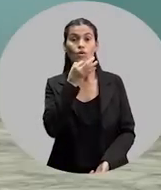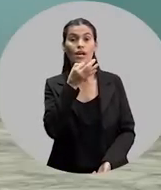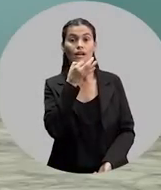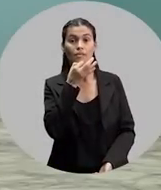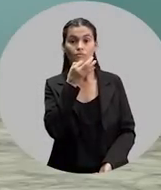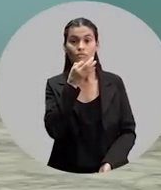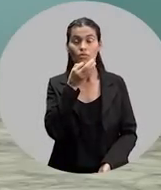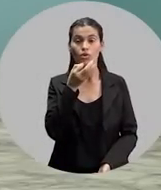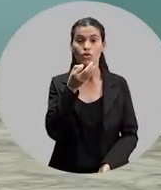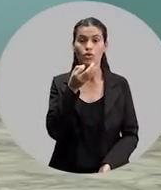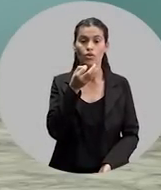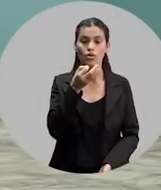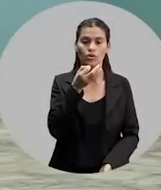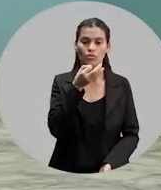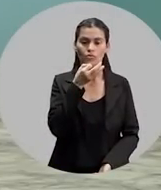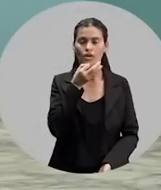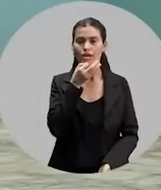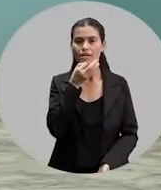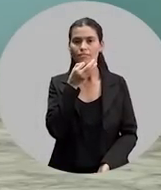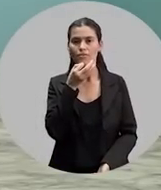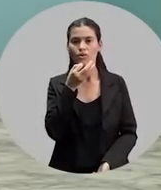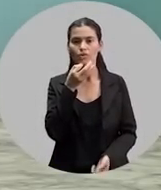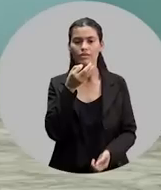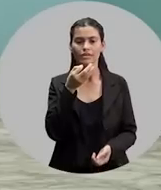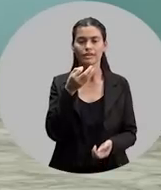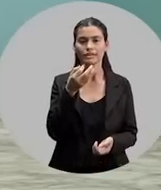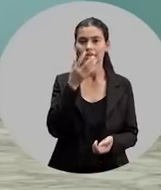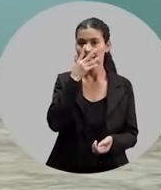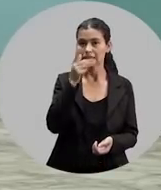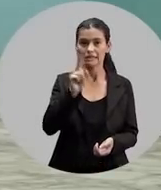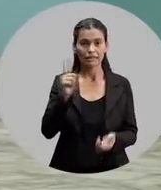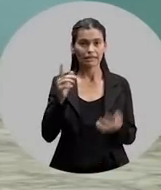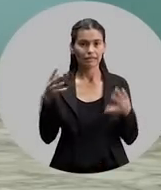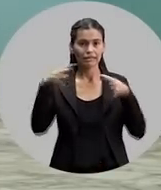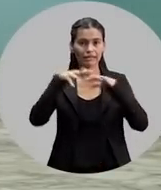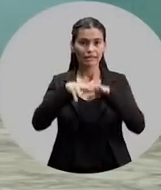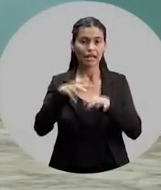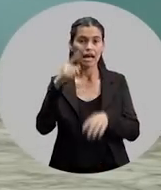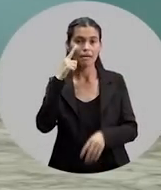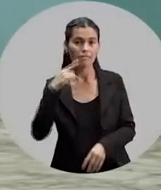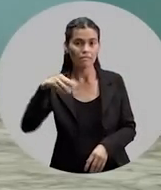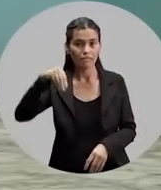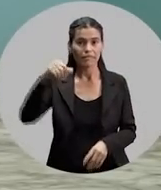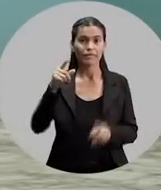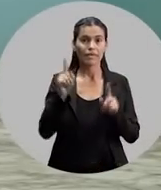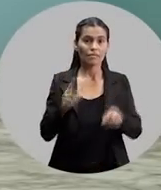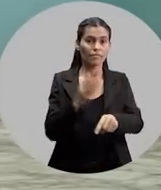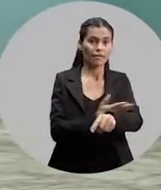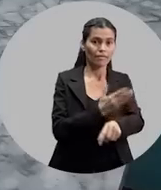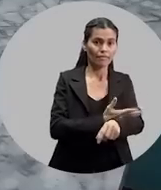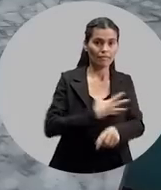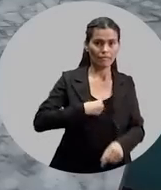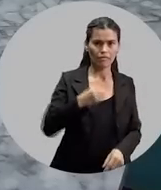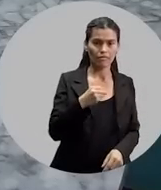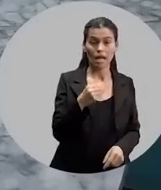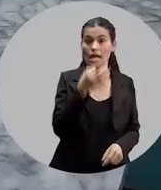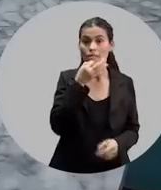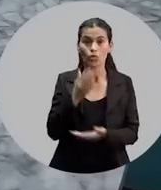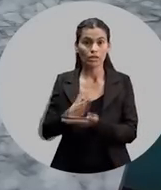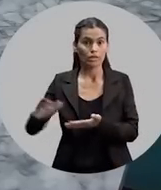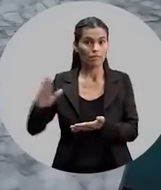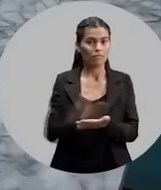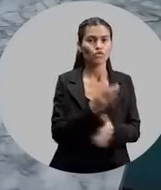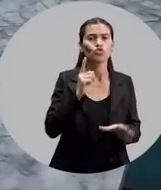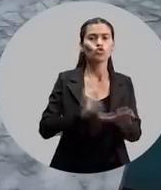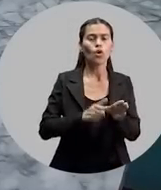En el caso de que no te guste la chipa mestiza, querés solamente chipa almidón, es el